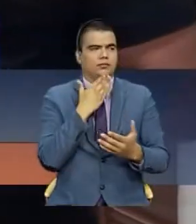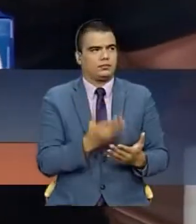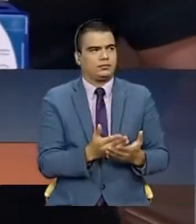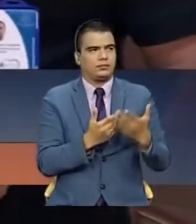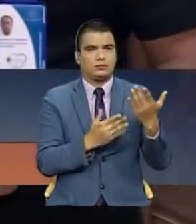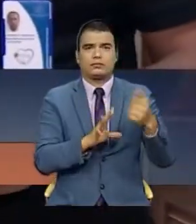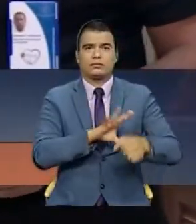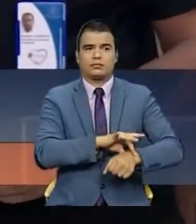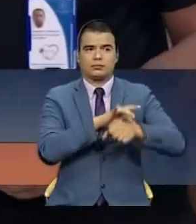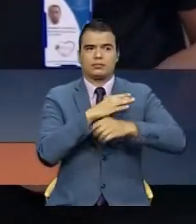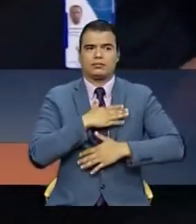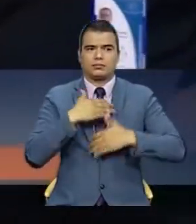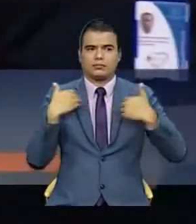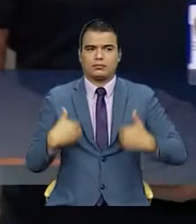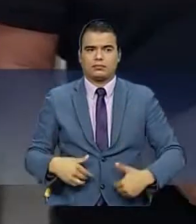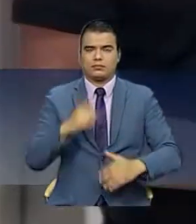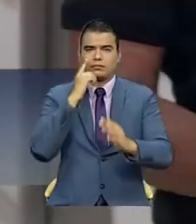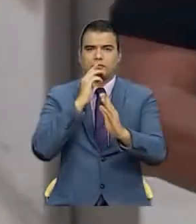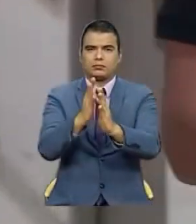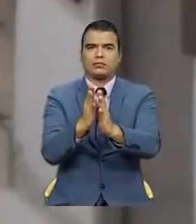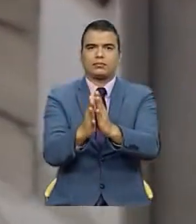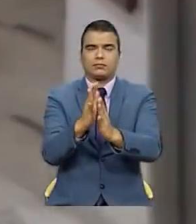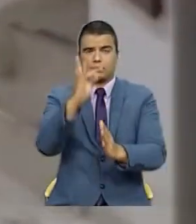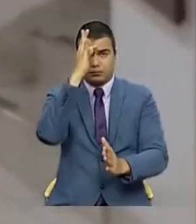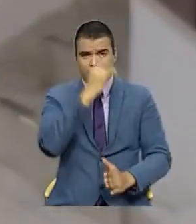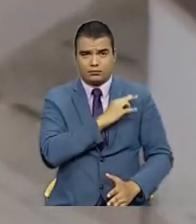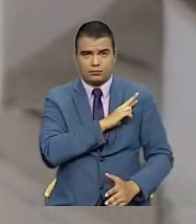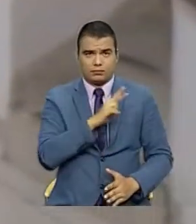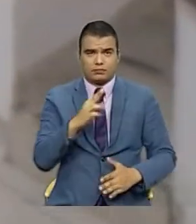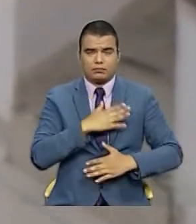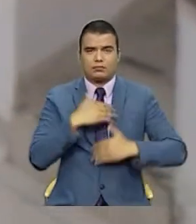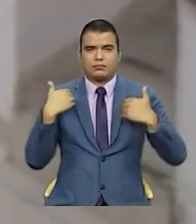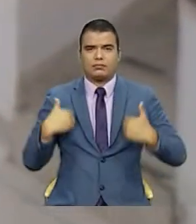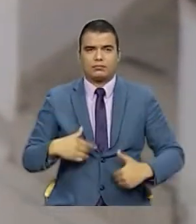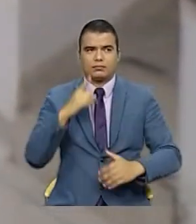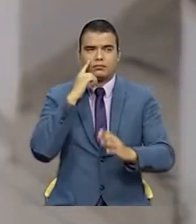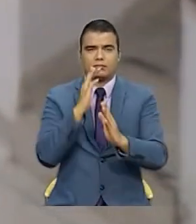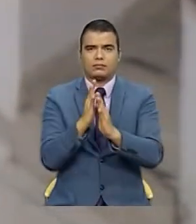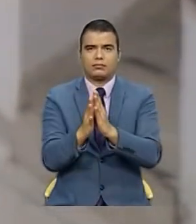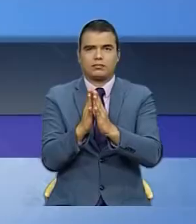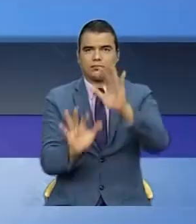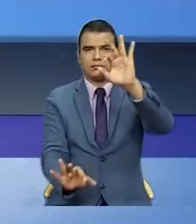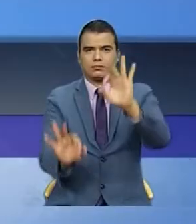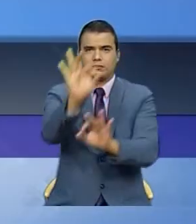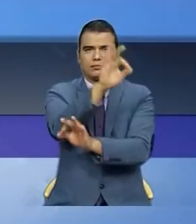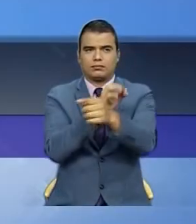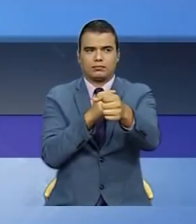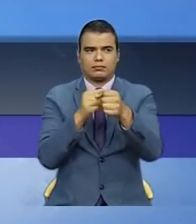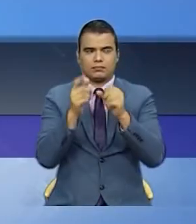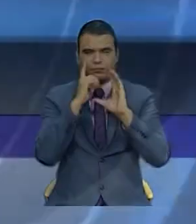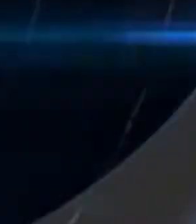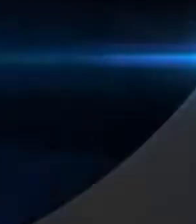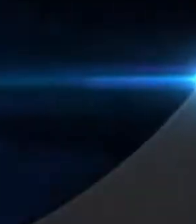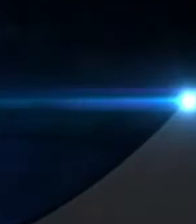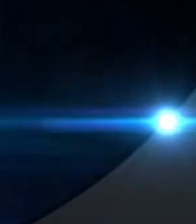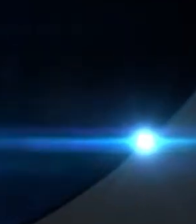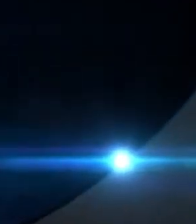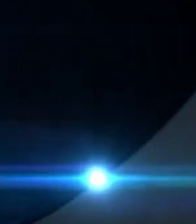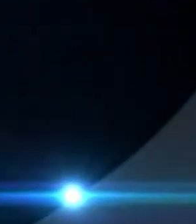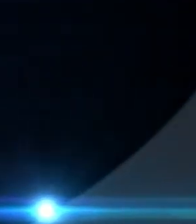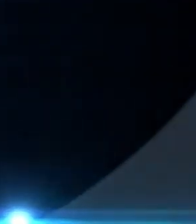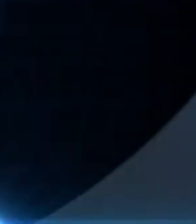gracias doctores a toda la información desde el hospital universitario del valle les informó daniela martínez manzano para telepacífico noticias